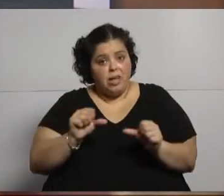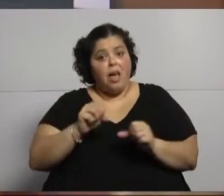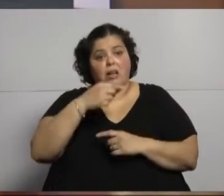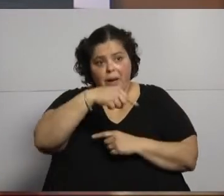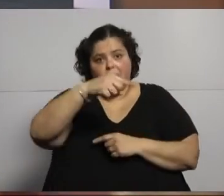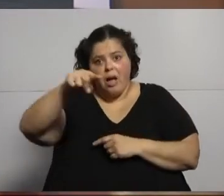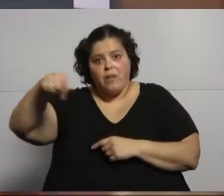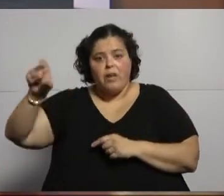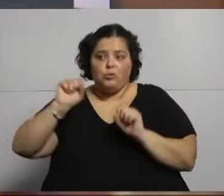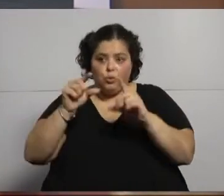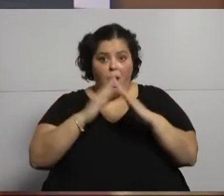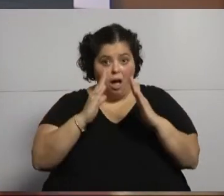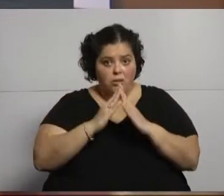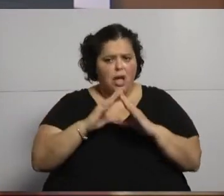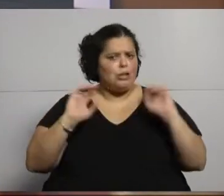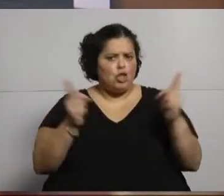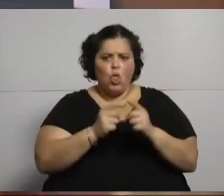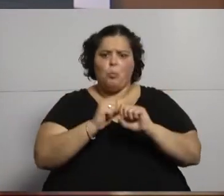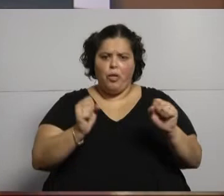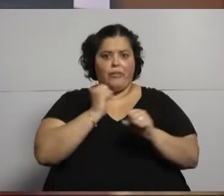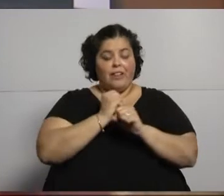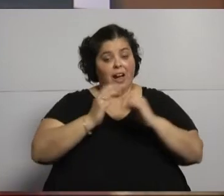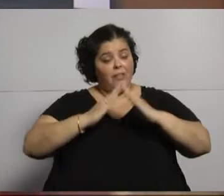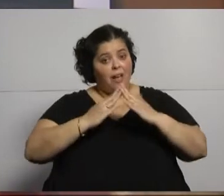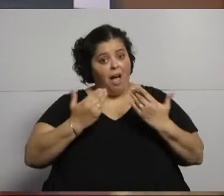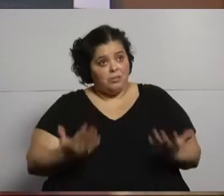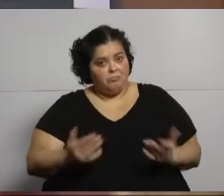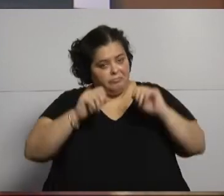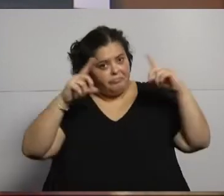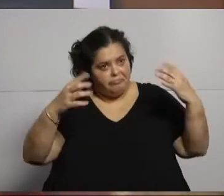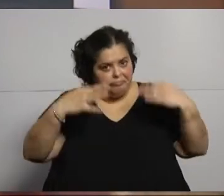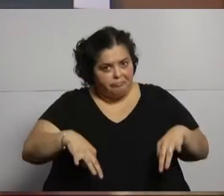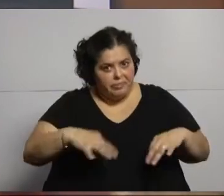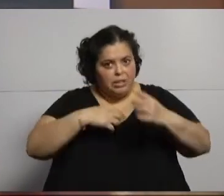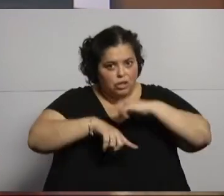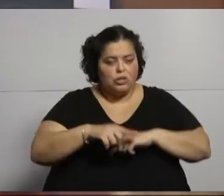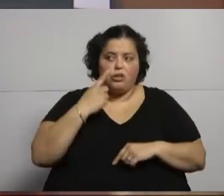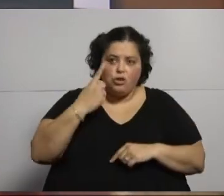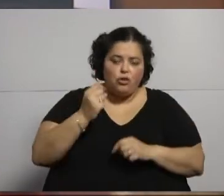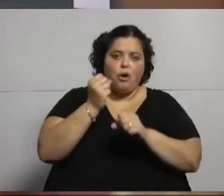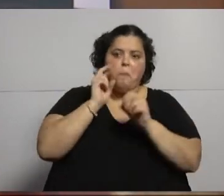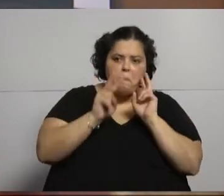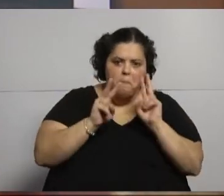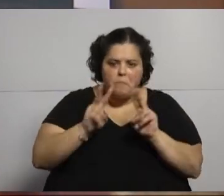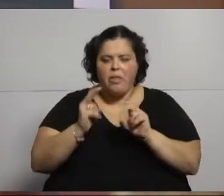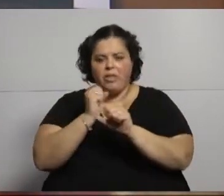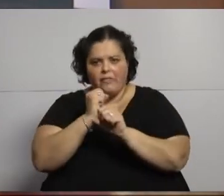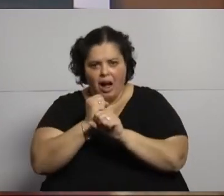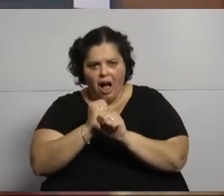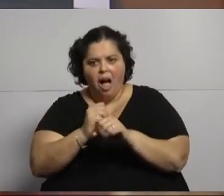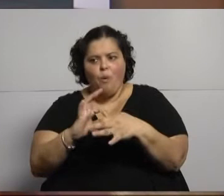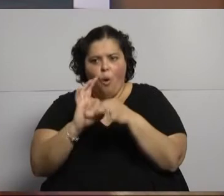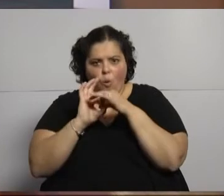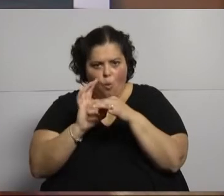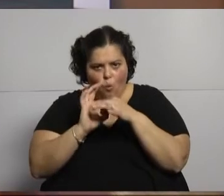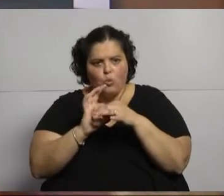mecanismos mediante los cuales podían trabajar desde allá. Empezamos a trabajar de la mano de los distintos operadores de las soluciones colaborativas que